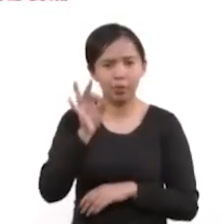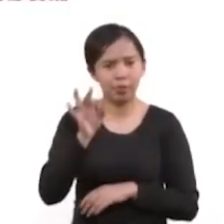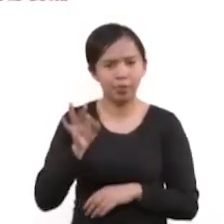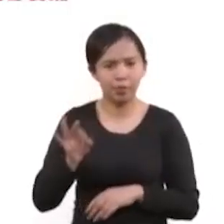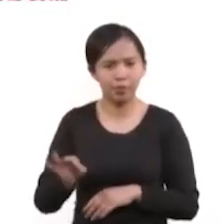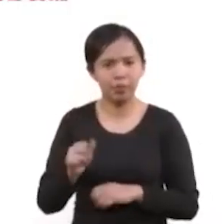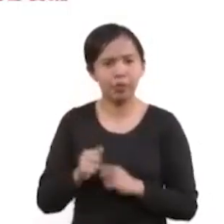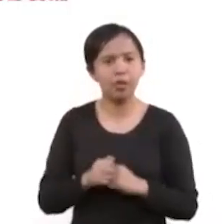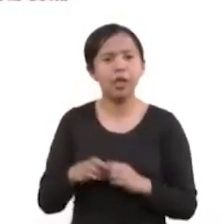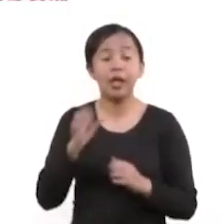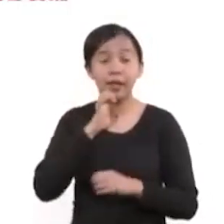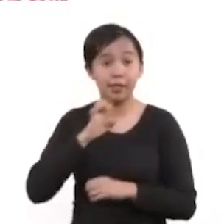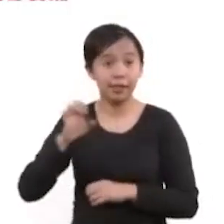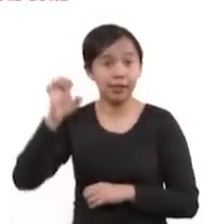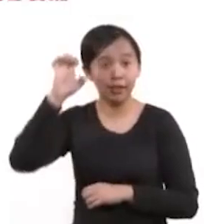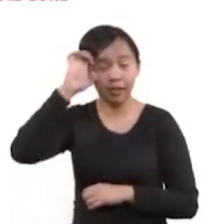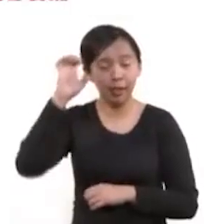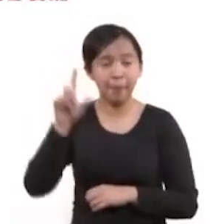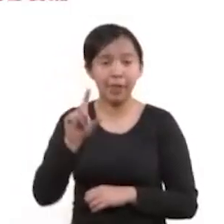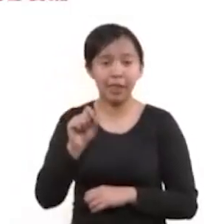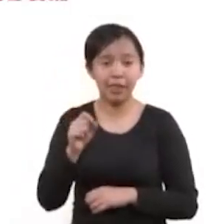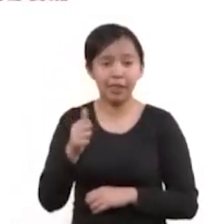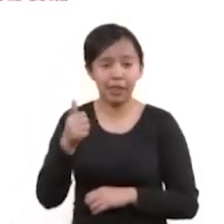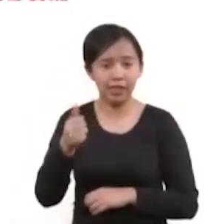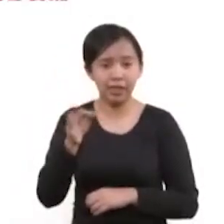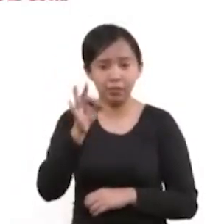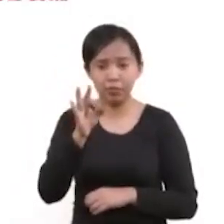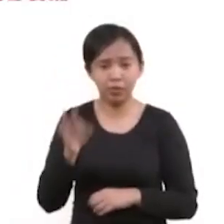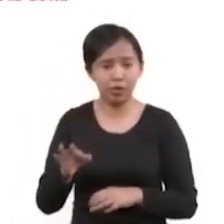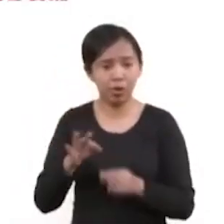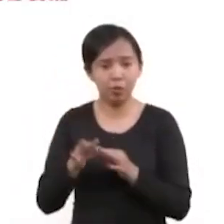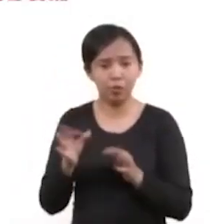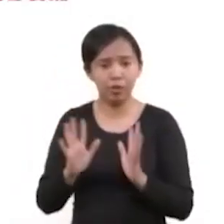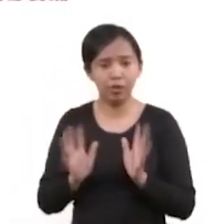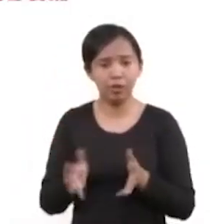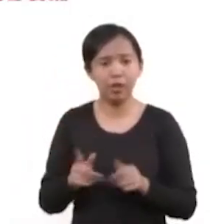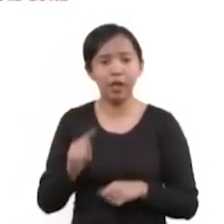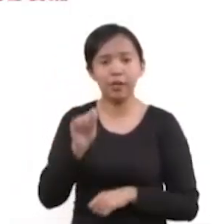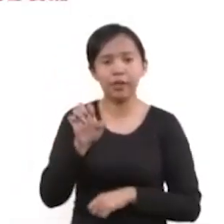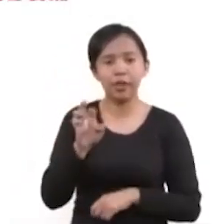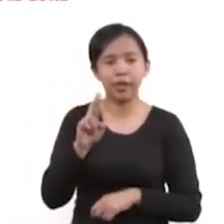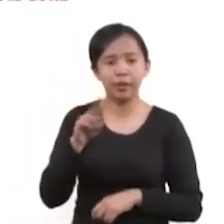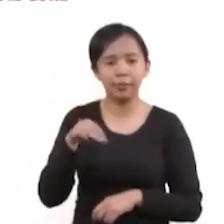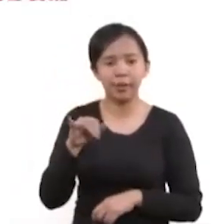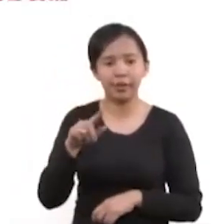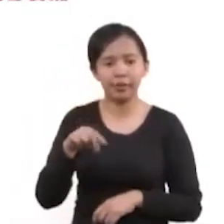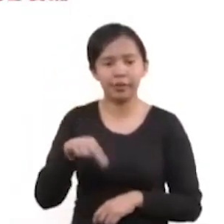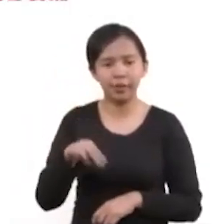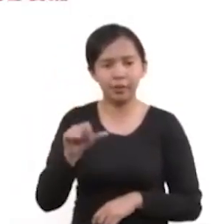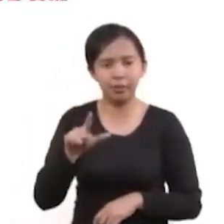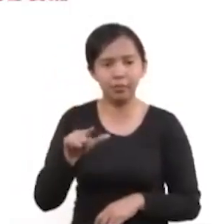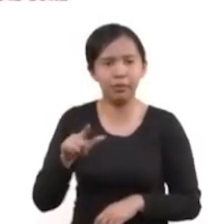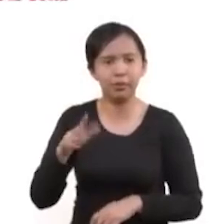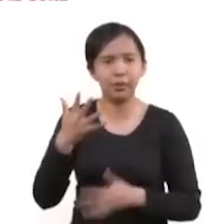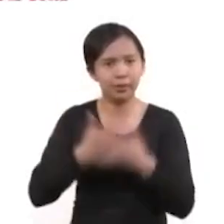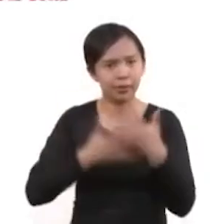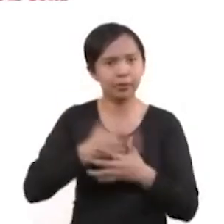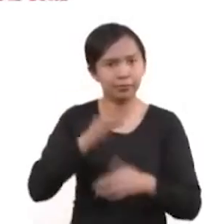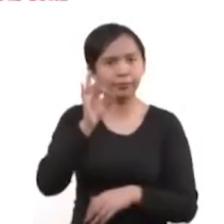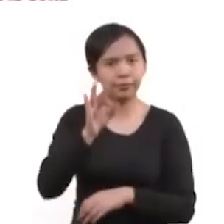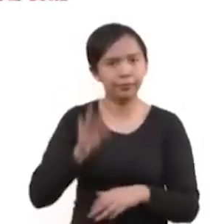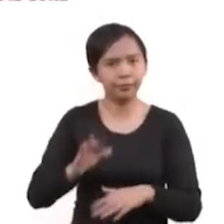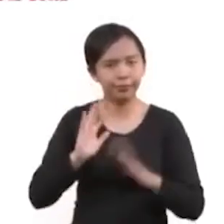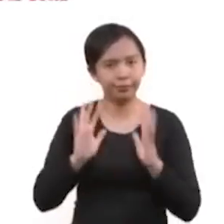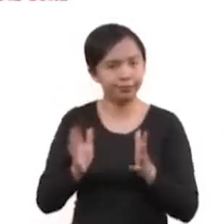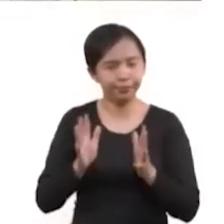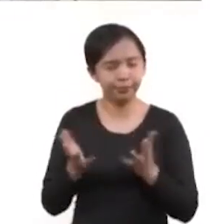del estacionamiento llevamos 26% y en el caso de la terminal 15%. A continuación vamos a ver en qué consisten